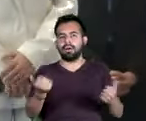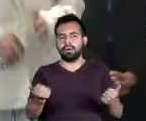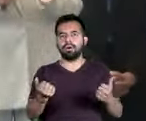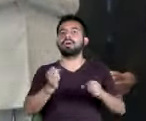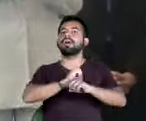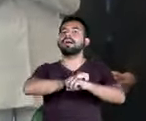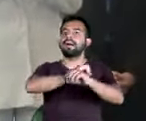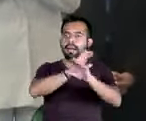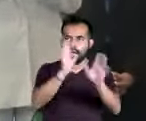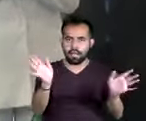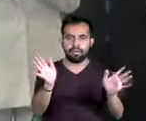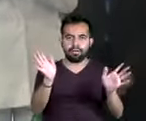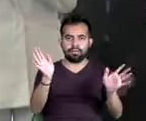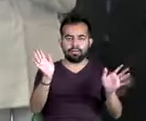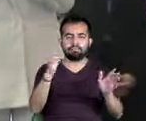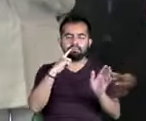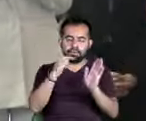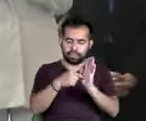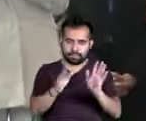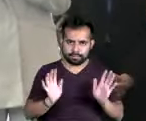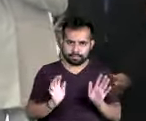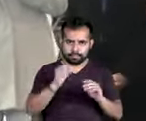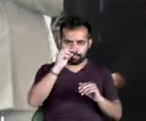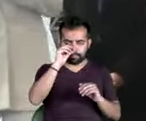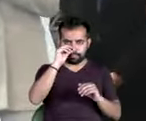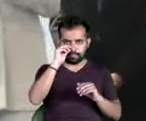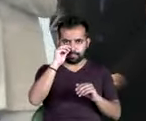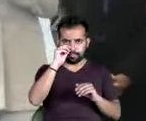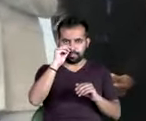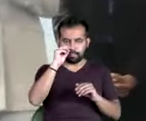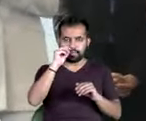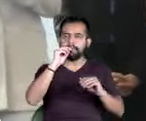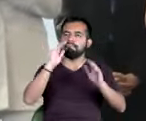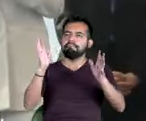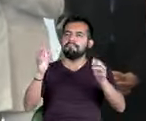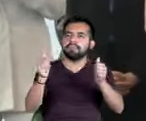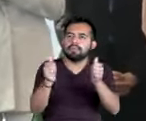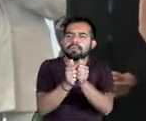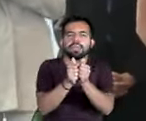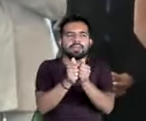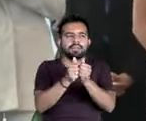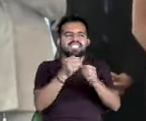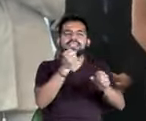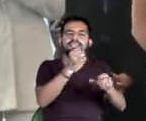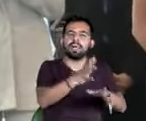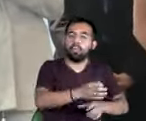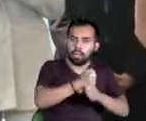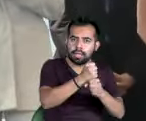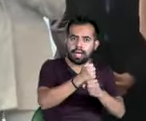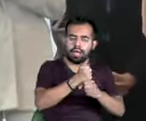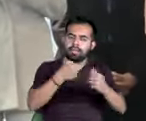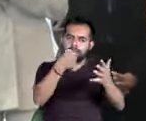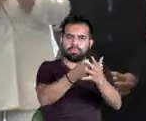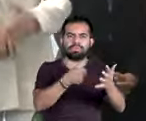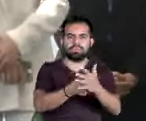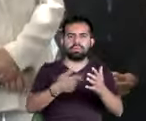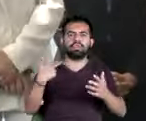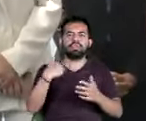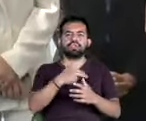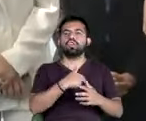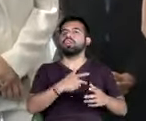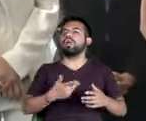claro. Por ejemplo, vamos a combatir a la seguridad, vamos a combatir a la inseguridad, no armando a la